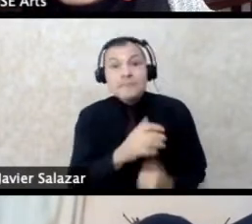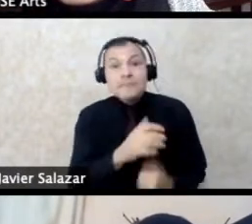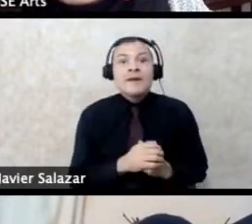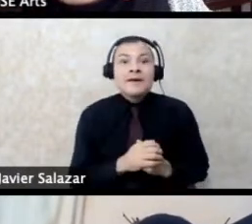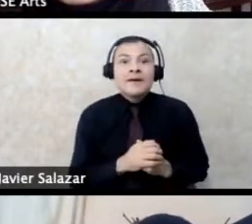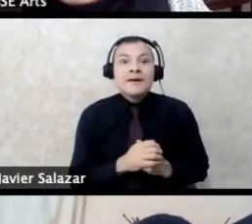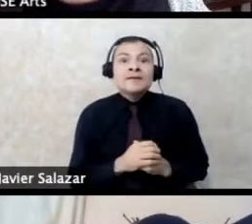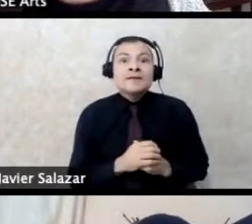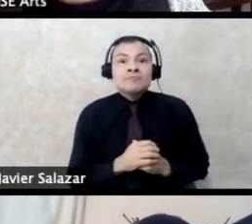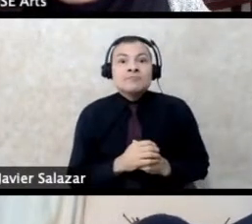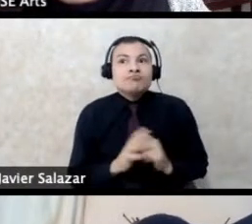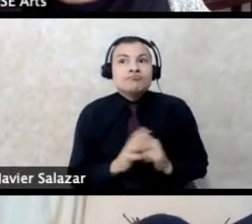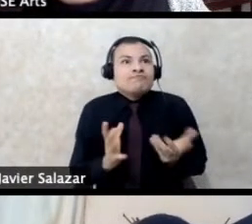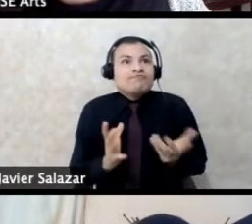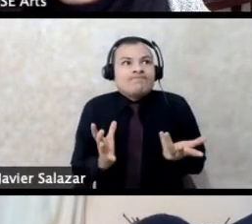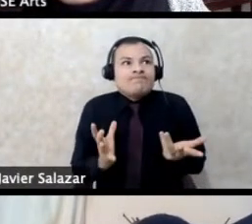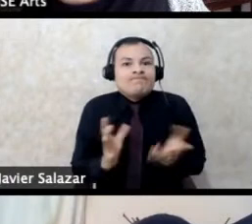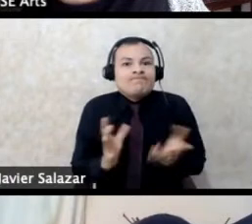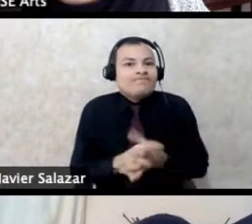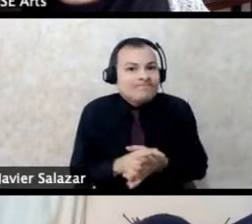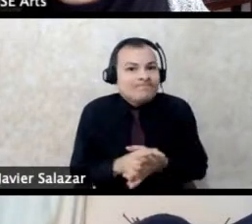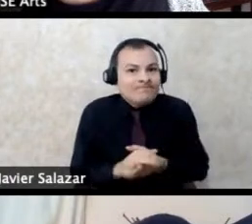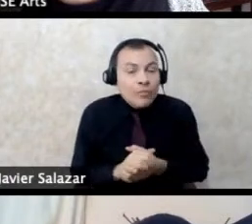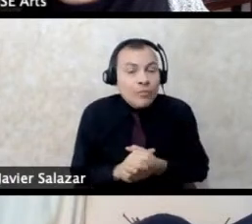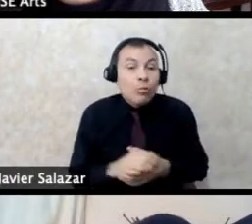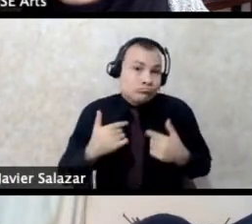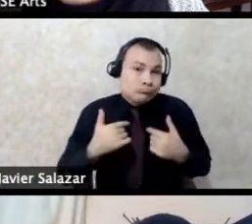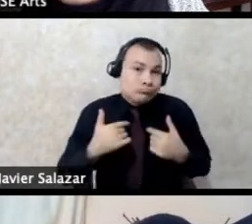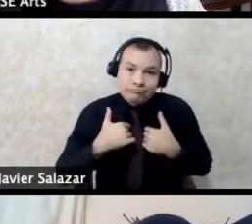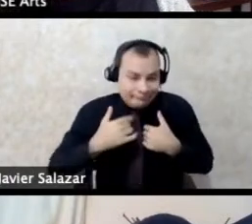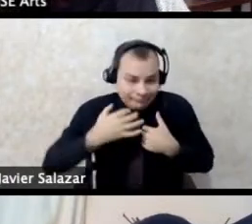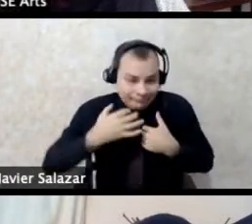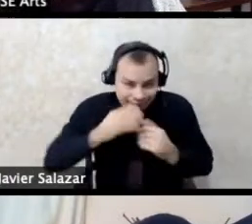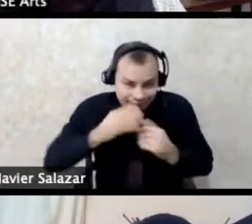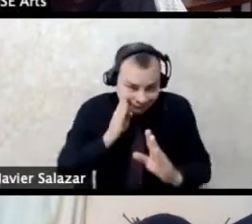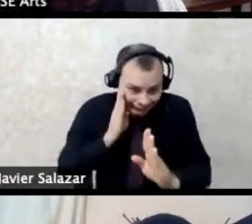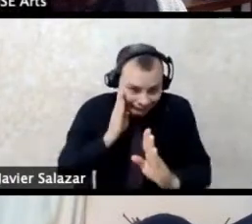digamos que funjo como músico en este momento, hace ratico.